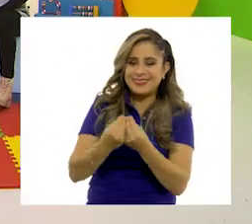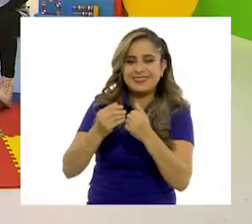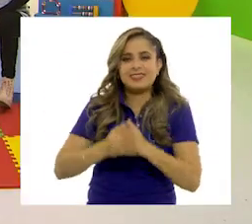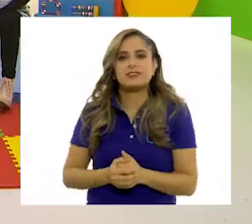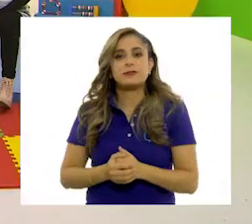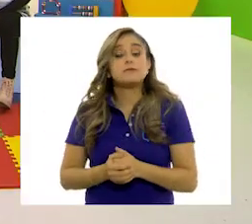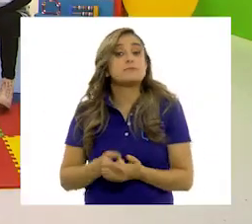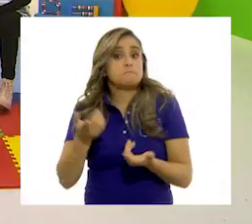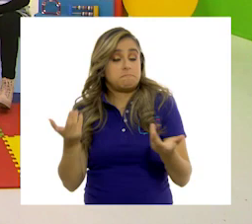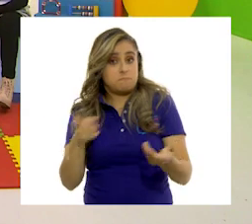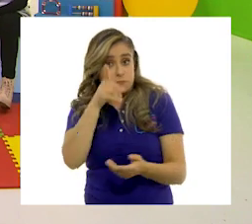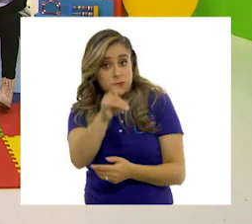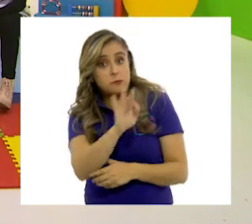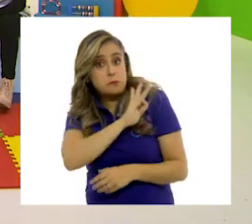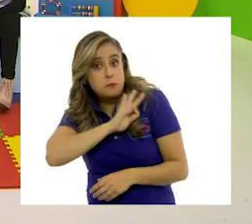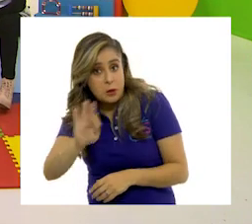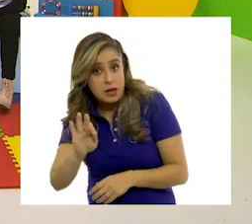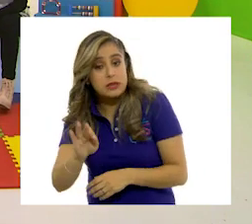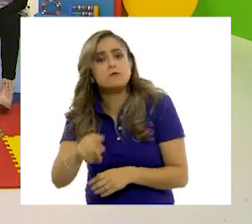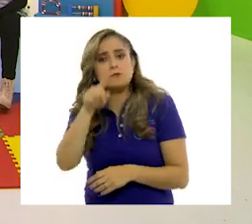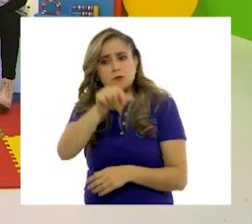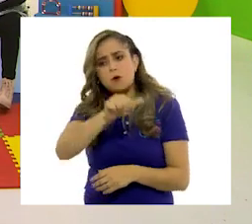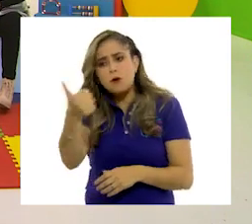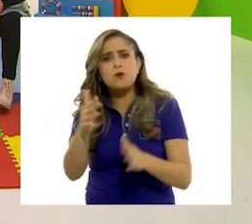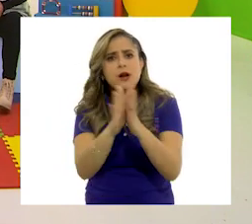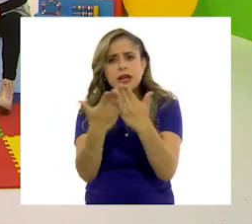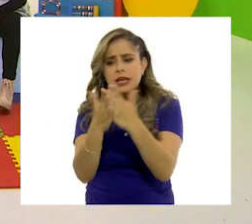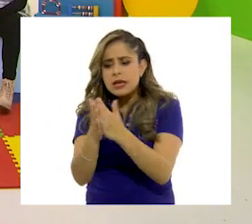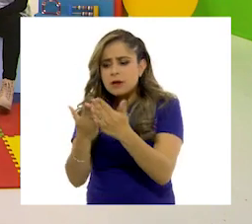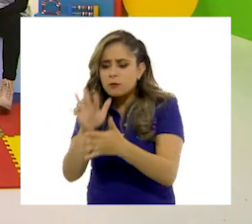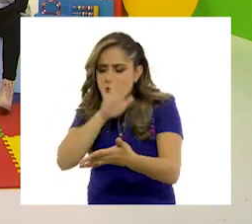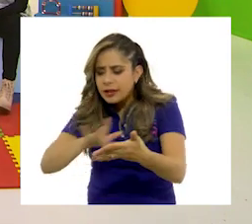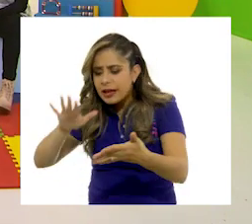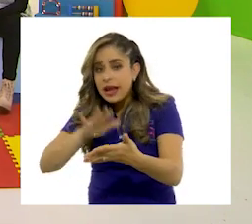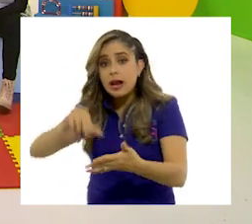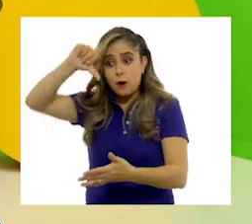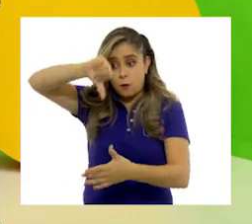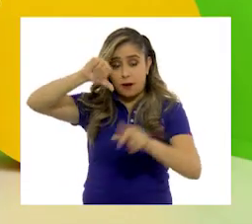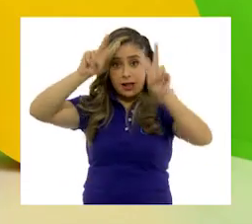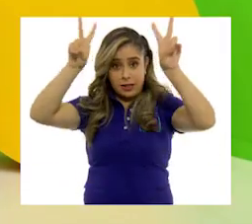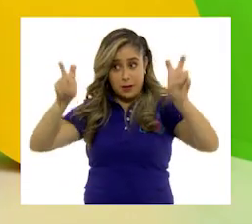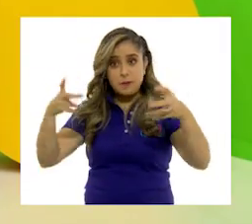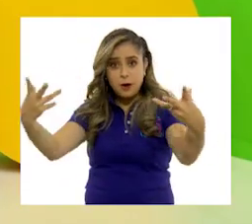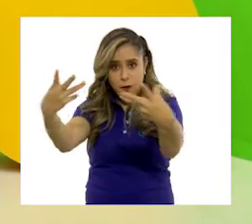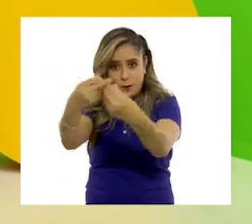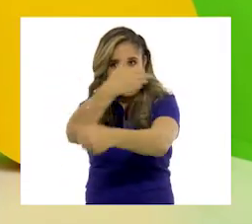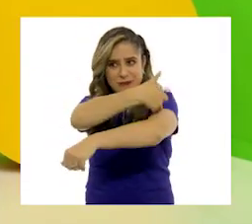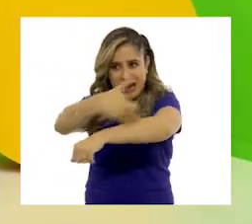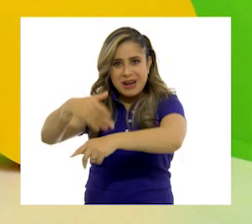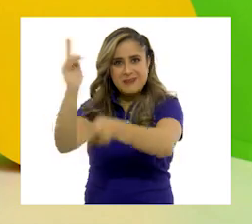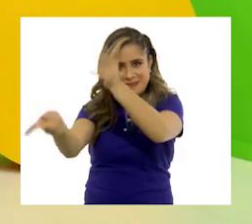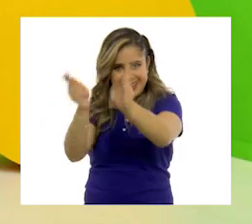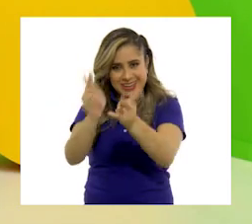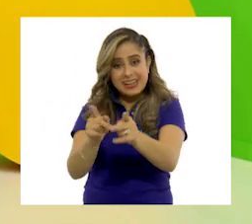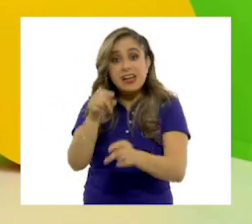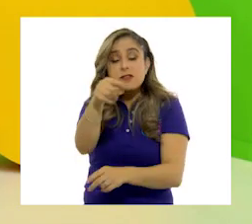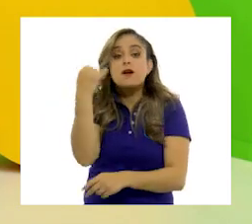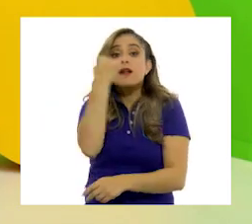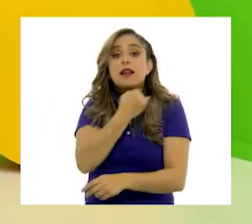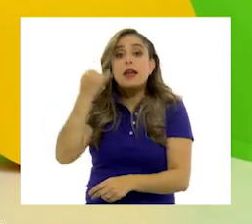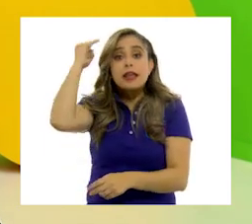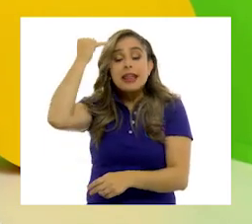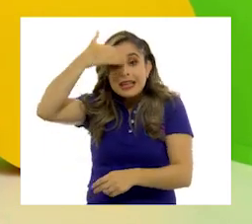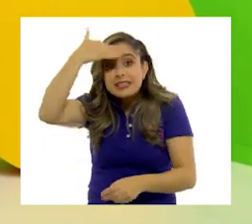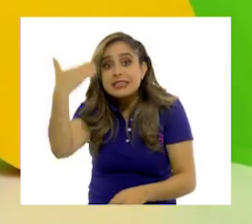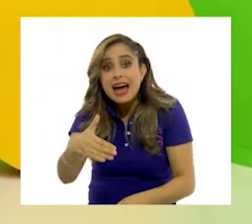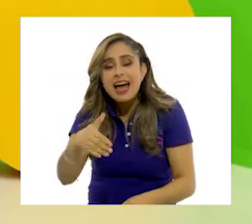Si te es posible, consulta otros libros y comenta el tema de hoy con tu familia. Si tienes la fortuna de hablar una lengua indígena, ¿por